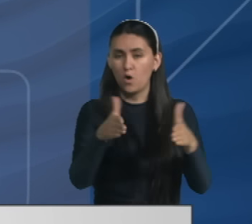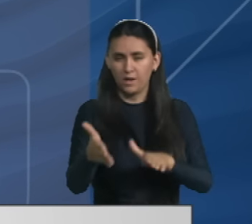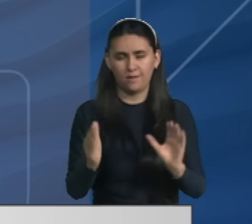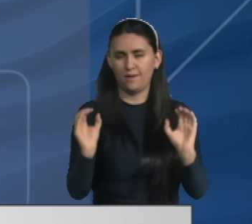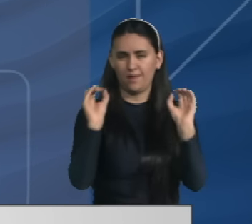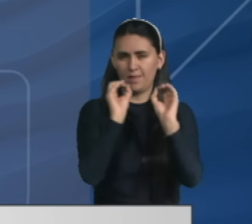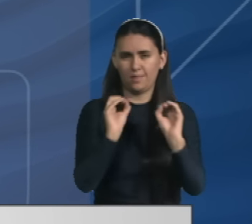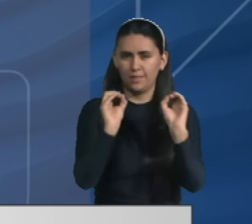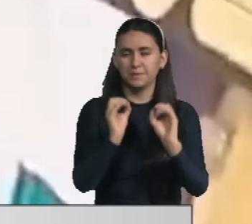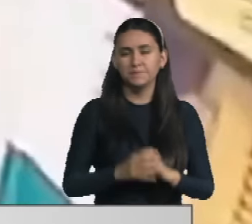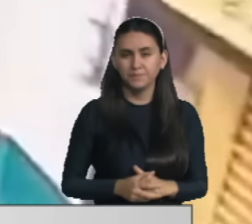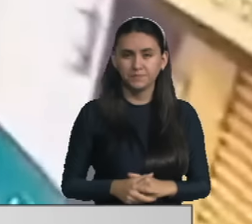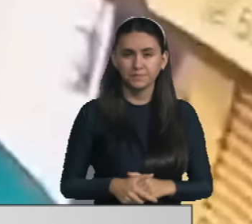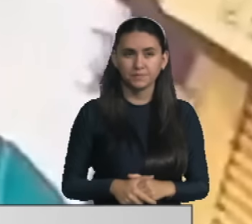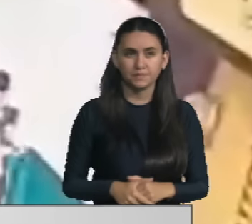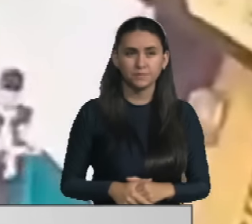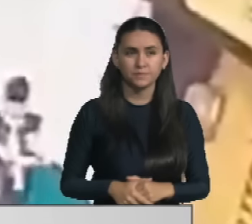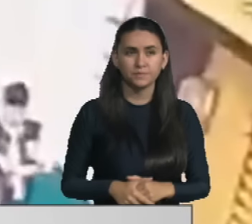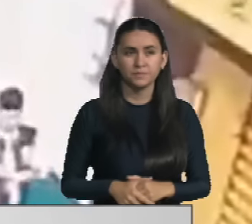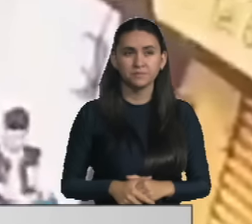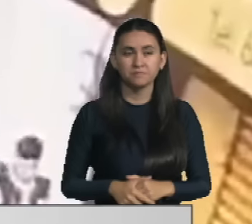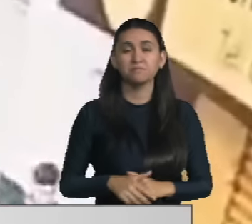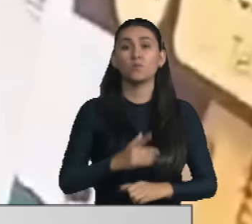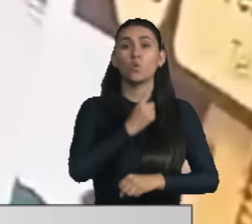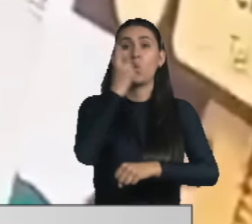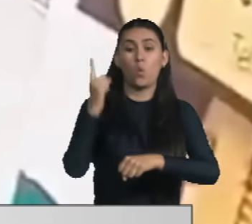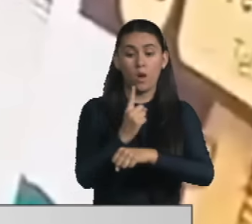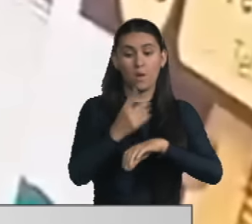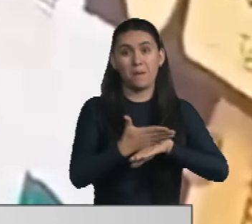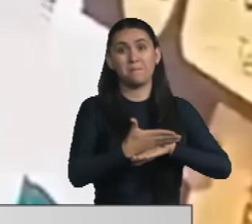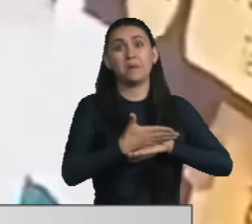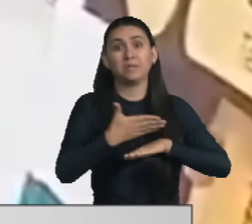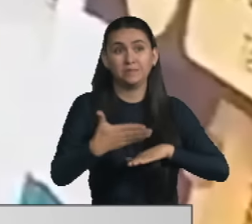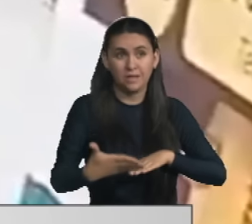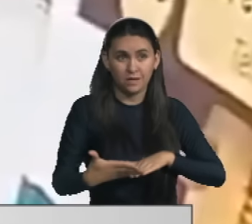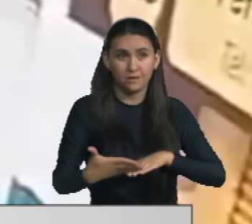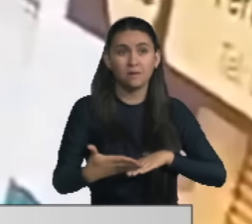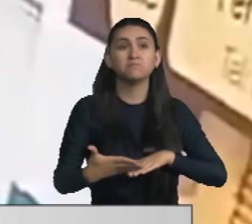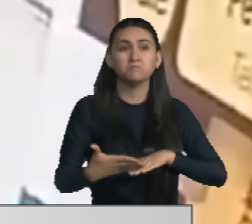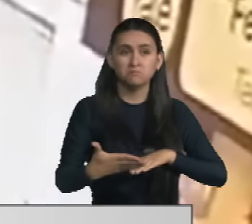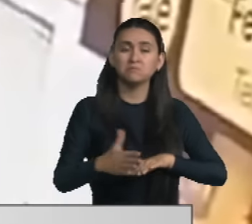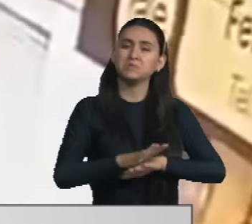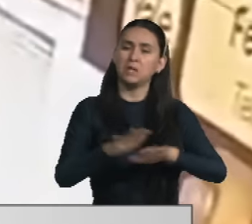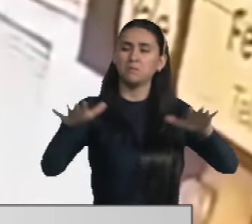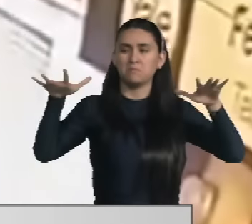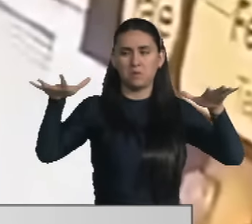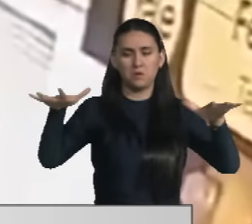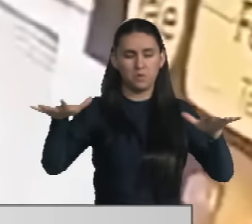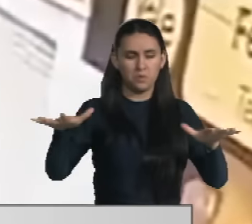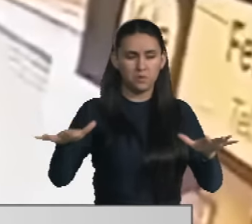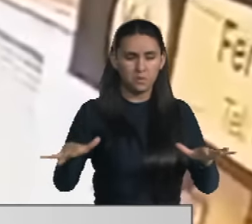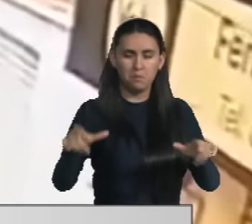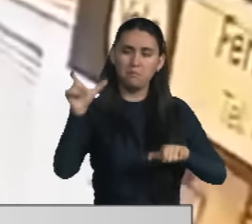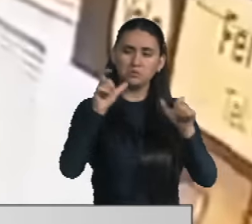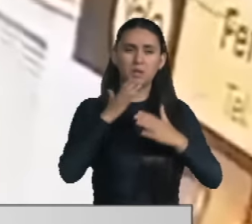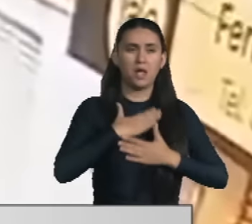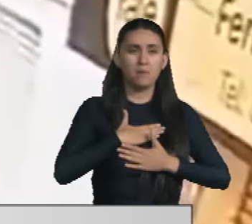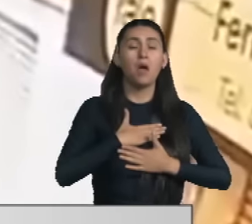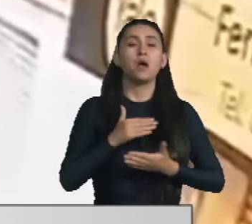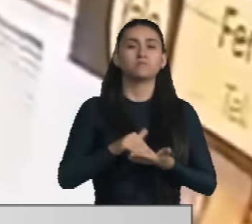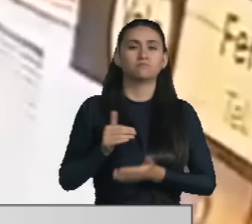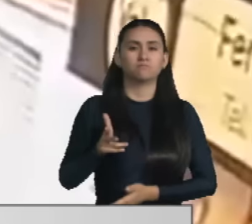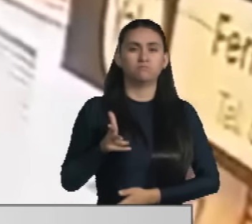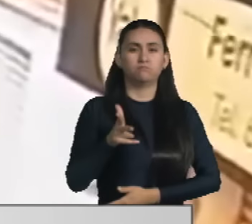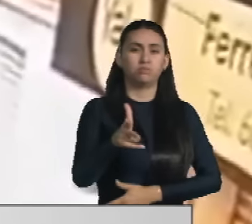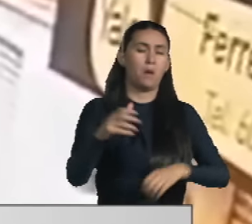vidas humanas comprometidas. Una hora después, cuando finalmente la tranquilidad volvía a apoderarse de la población, fue detonada